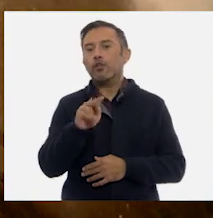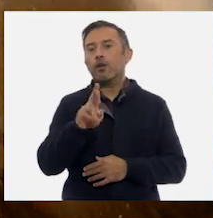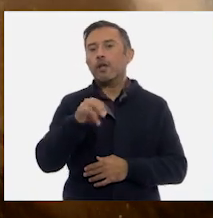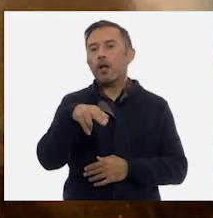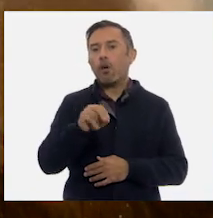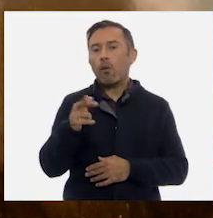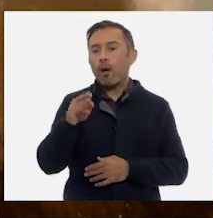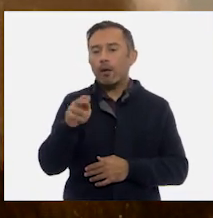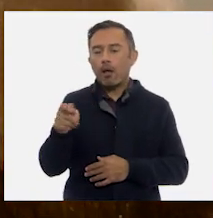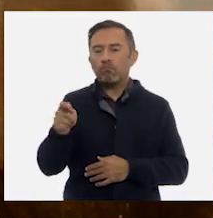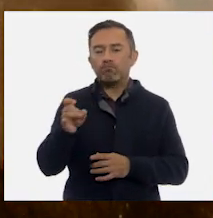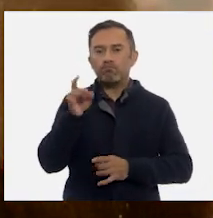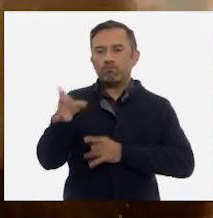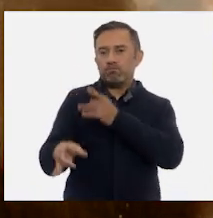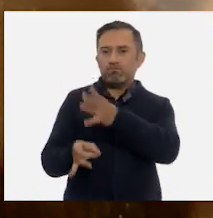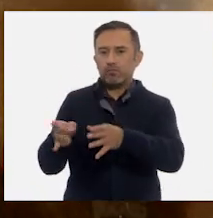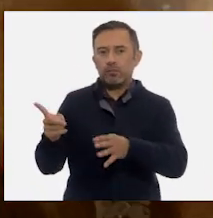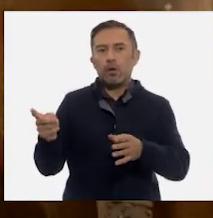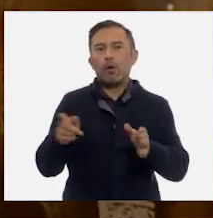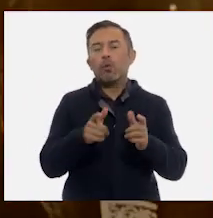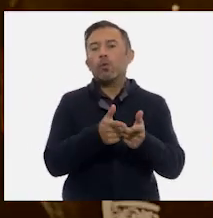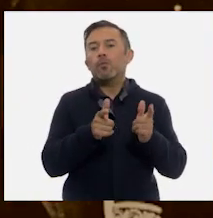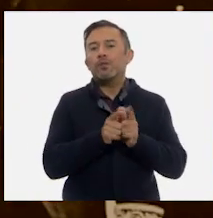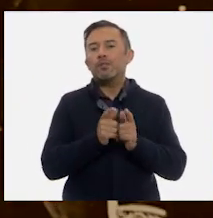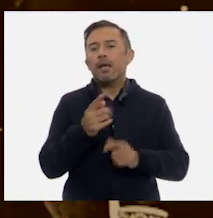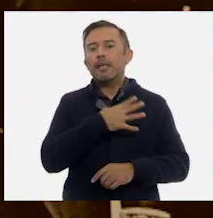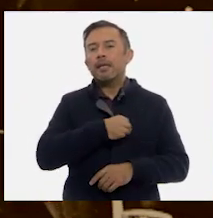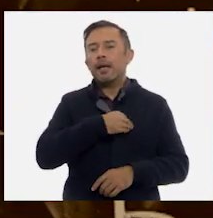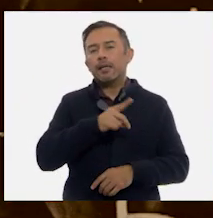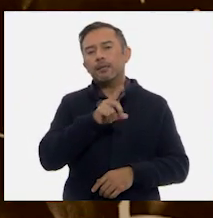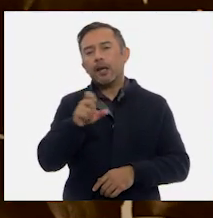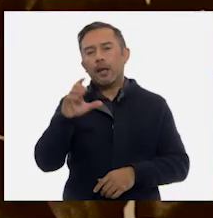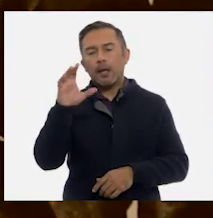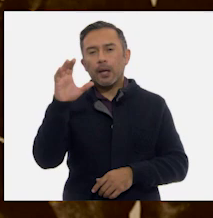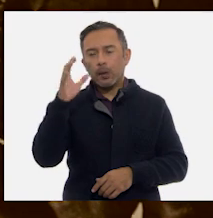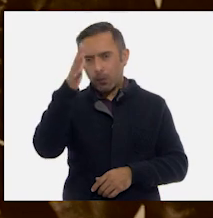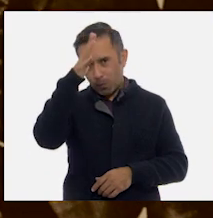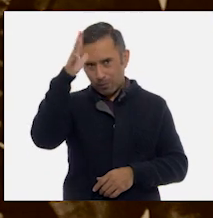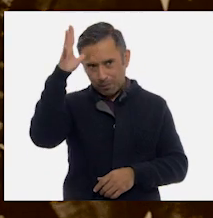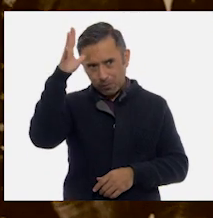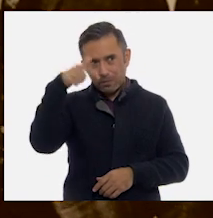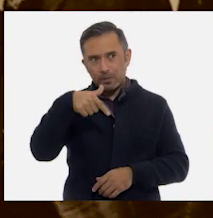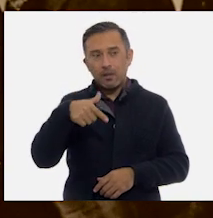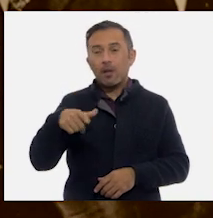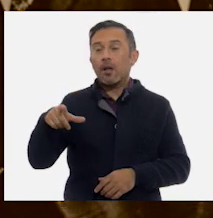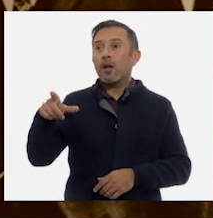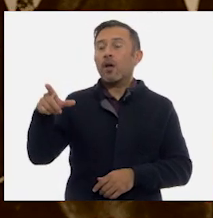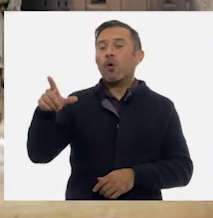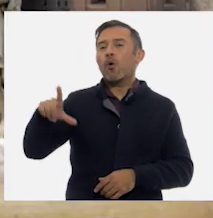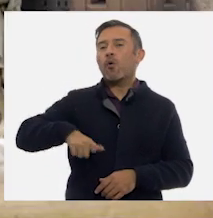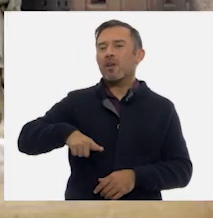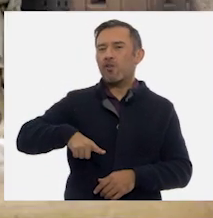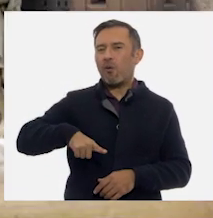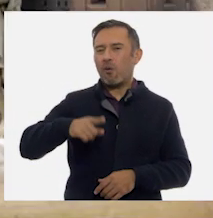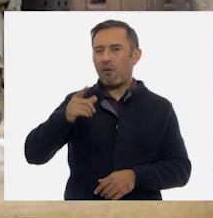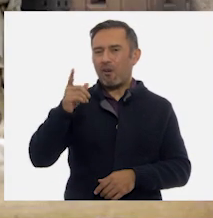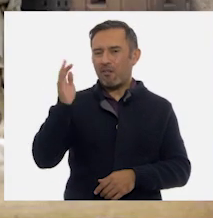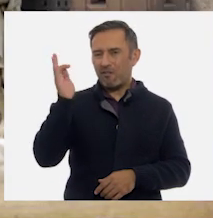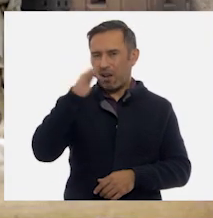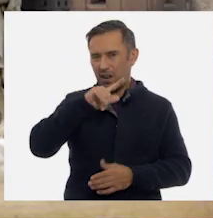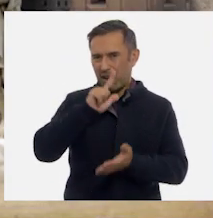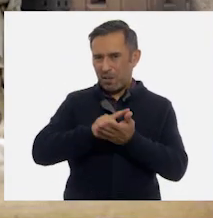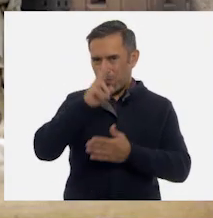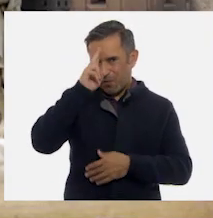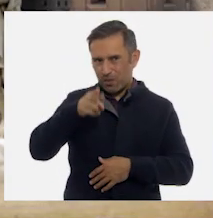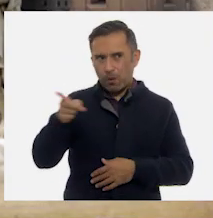agrupaciones como las Hijas de Cuauhtémoc. Una férrea opositora al gobierno ilegal de Victoriano Huerta fue María